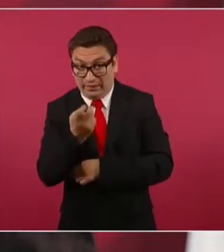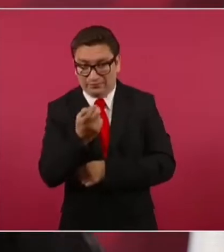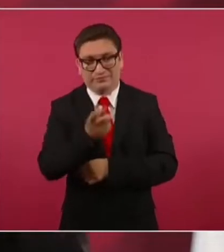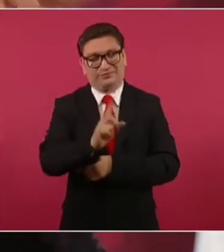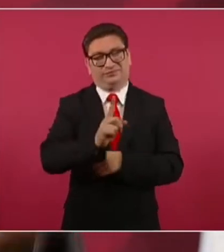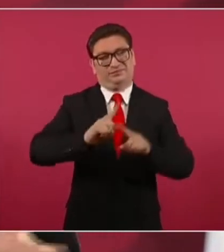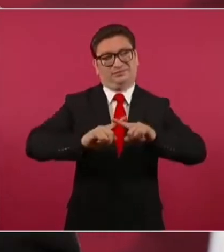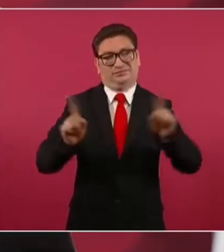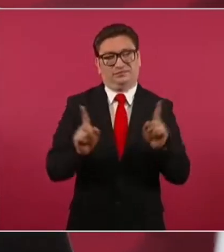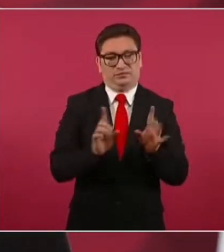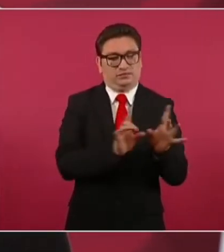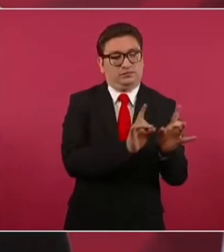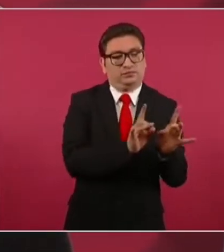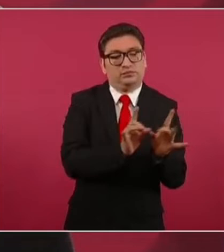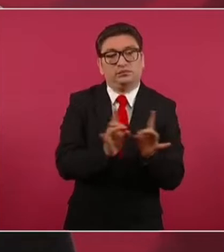son circunstancias.